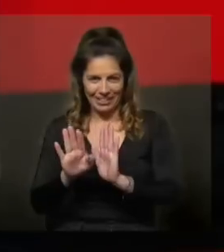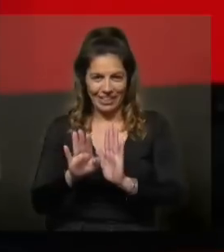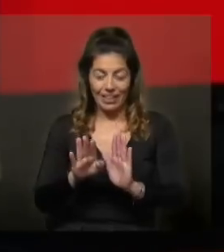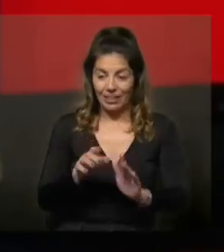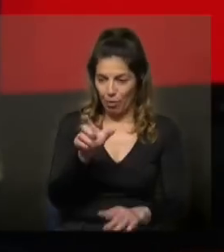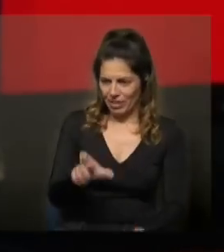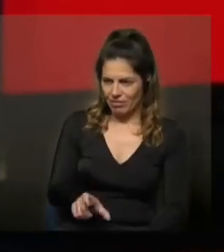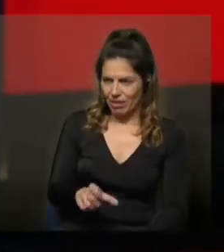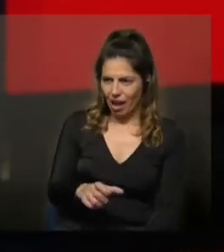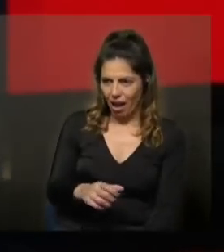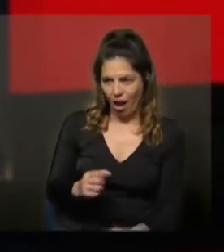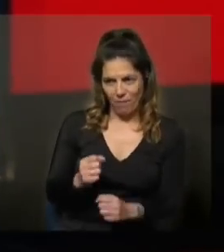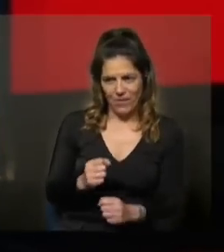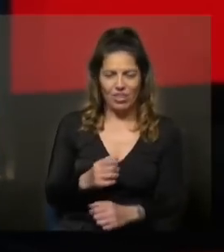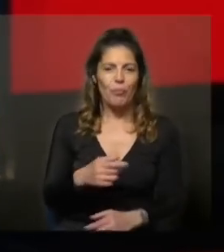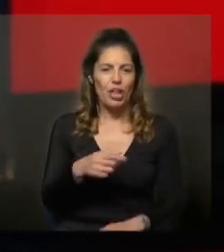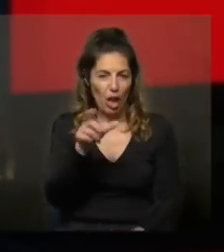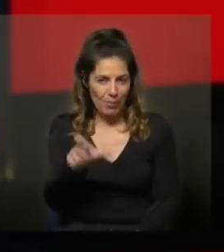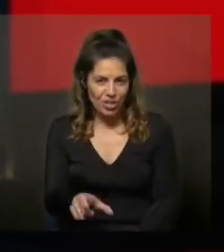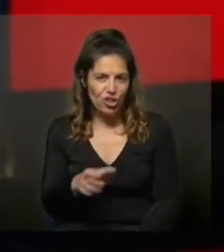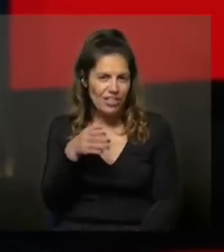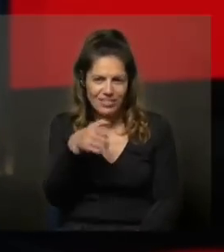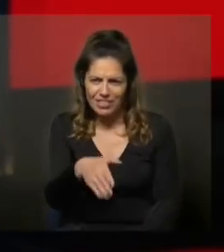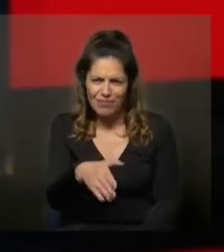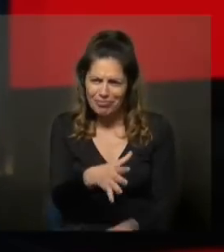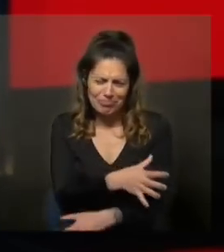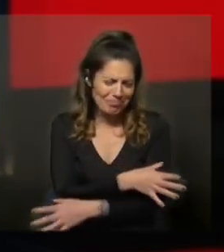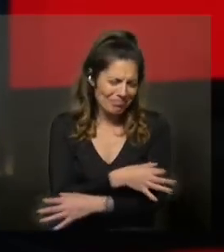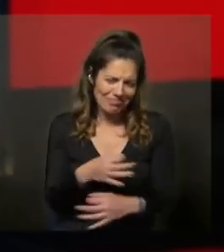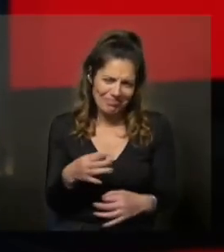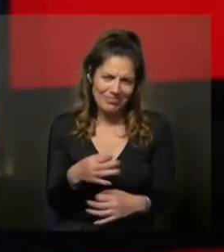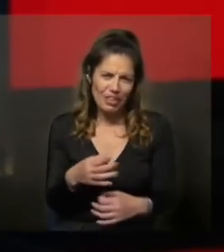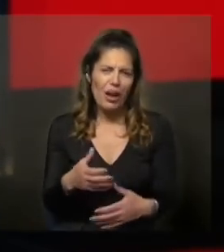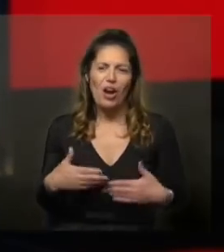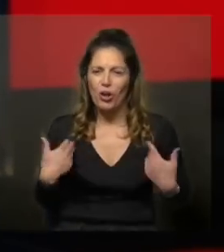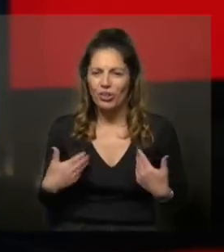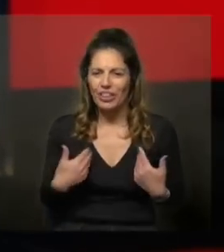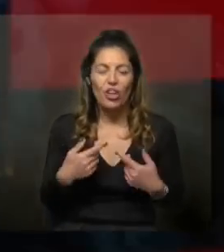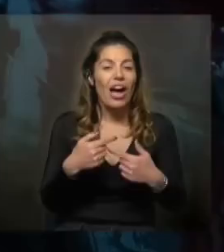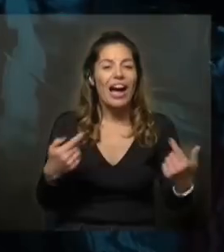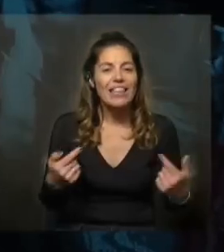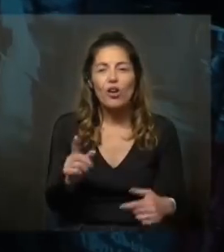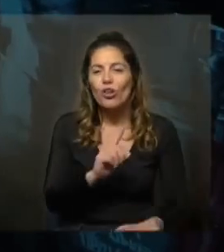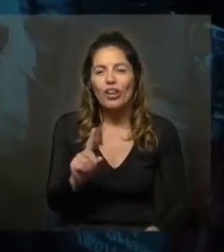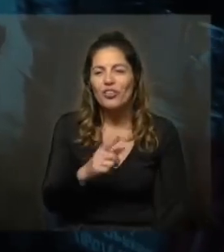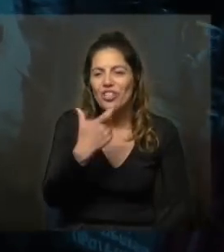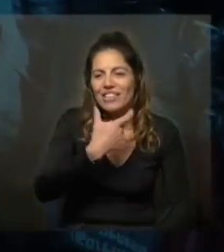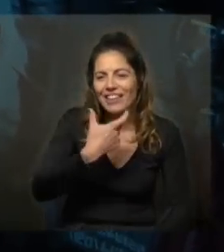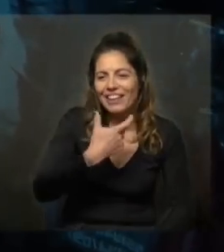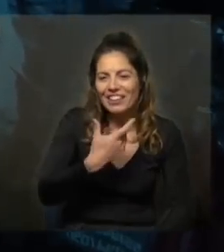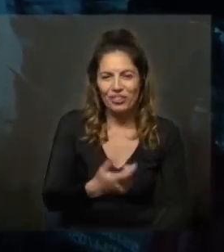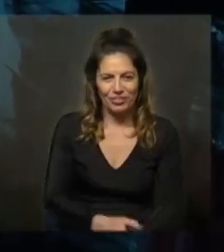iba iba con una buena onda tan impresionante era precioso hay algo de lo que no se hayan reído